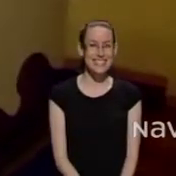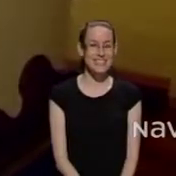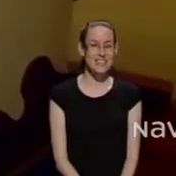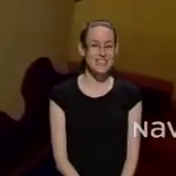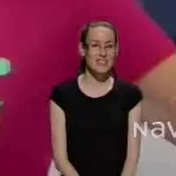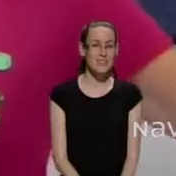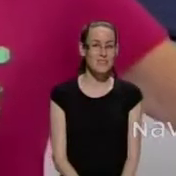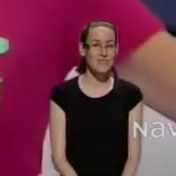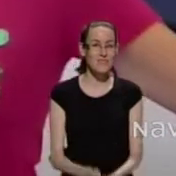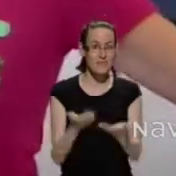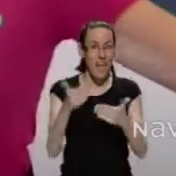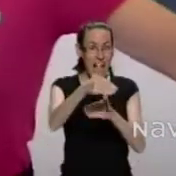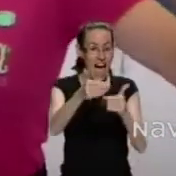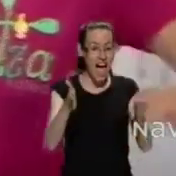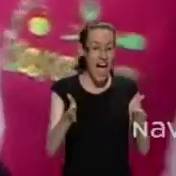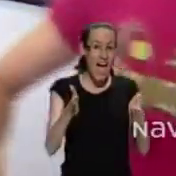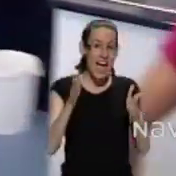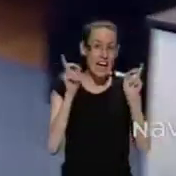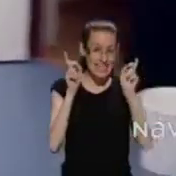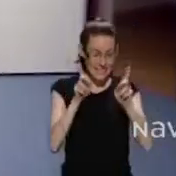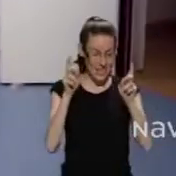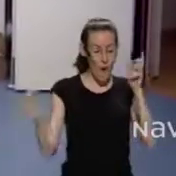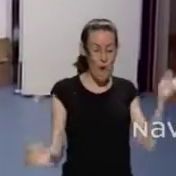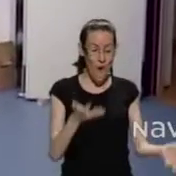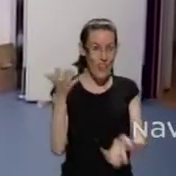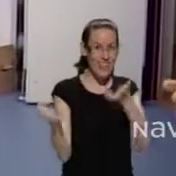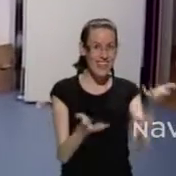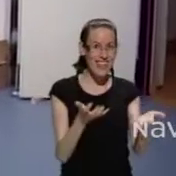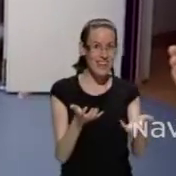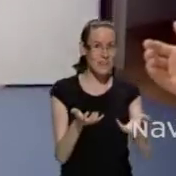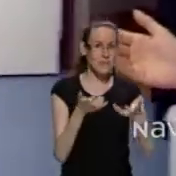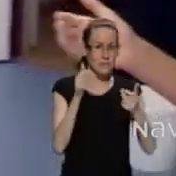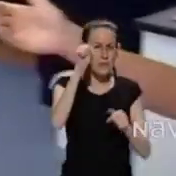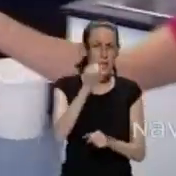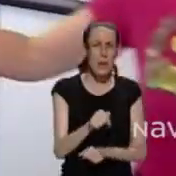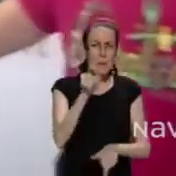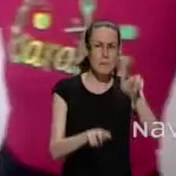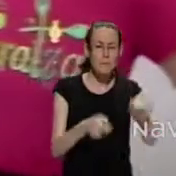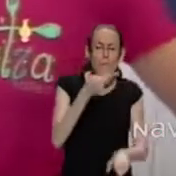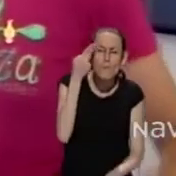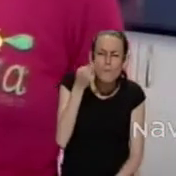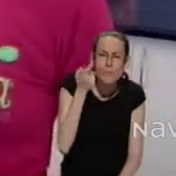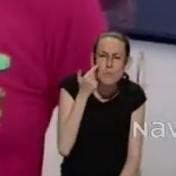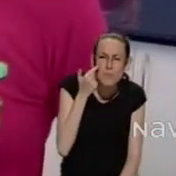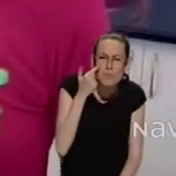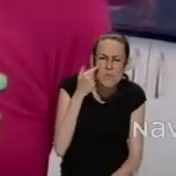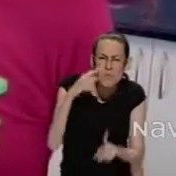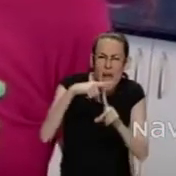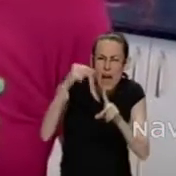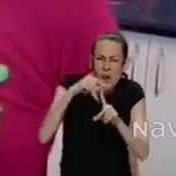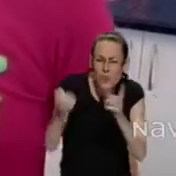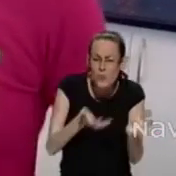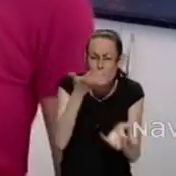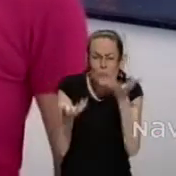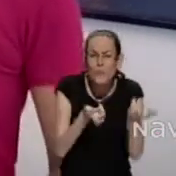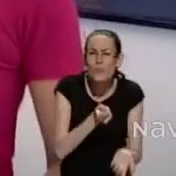pues este es el aula de cocina. Entonces, aquí viene, pues bueno, toda la persona que está interesada a aprender a cocinar de manera